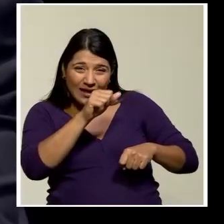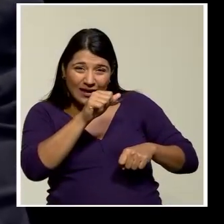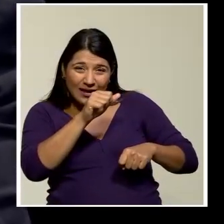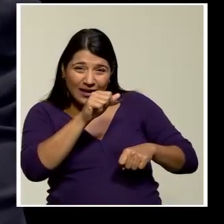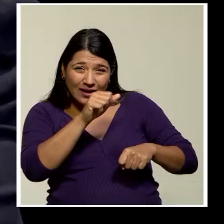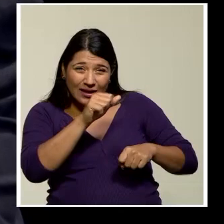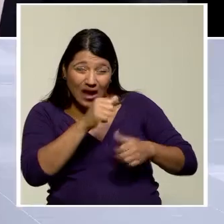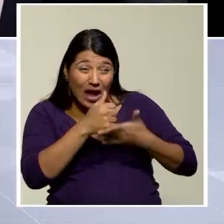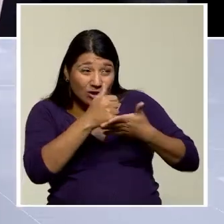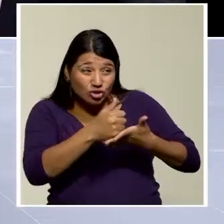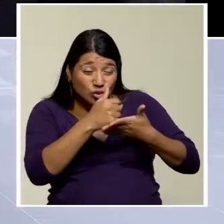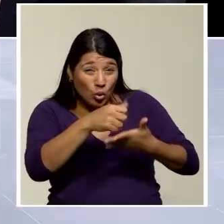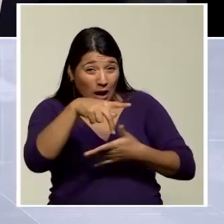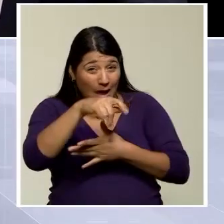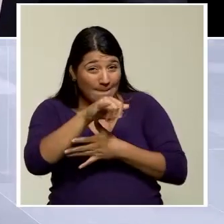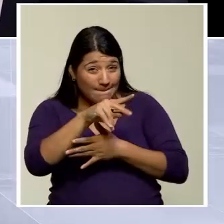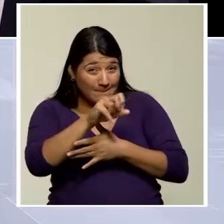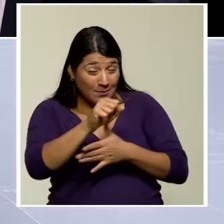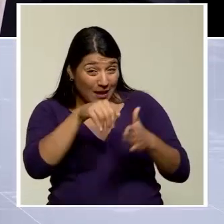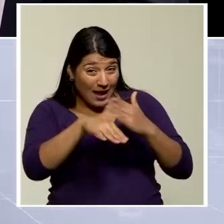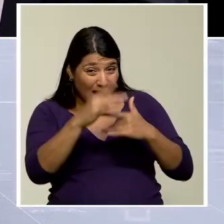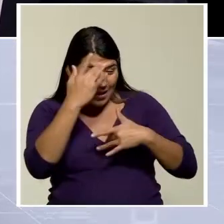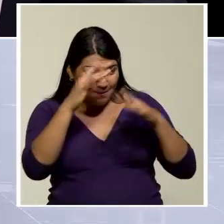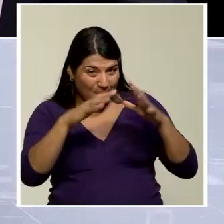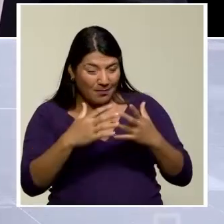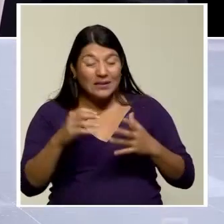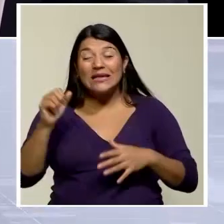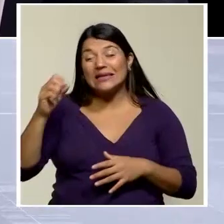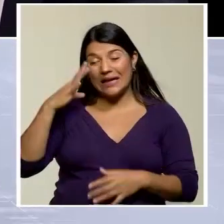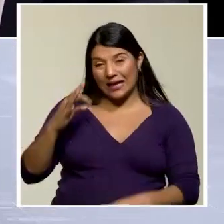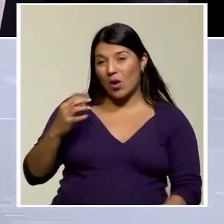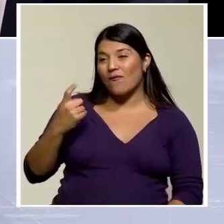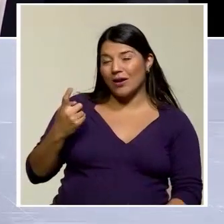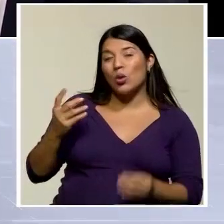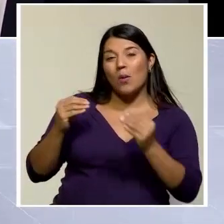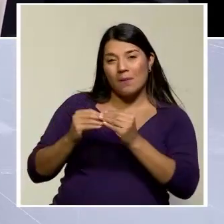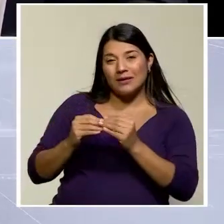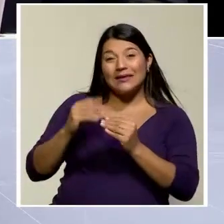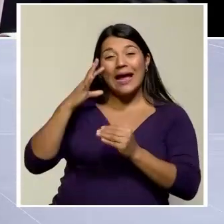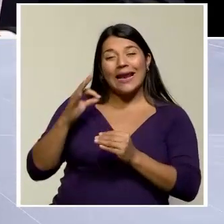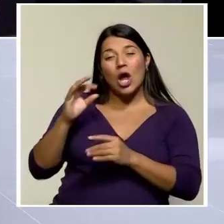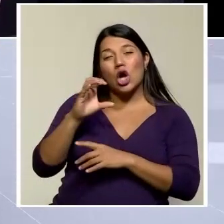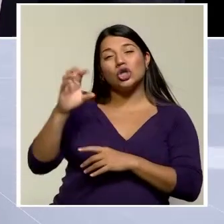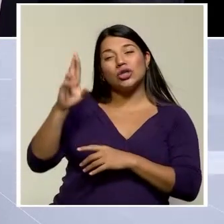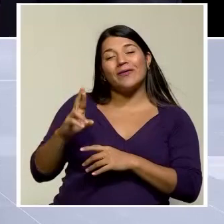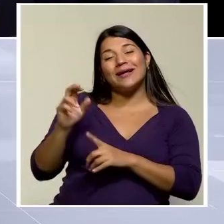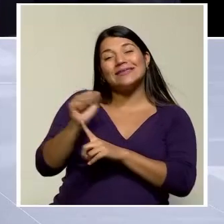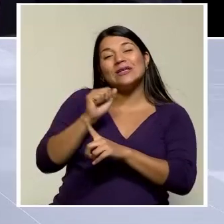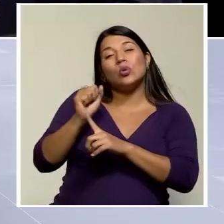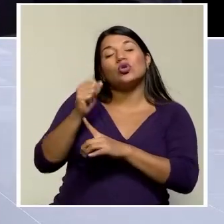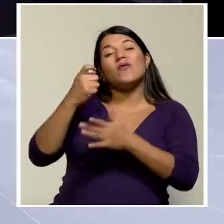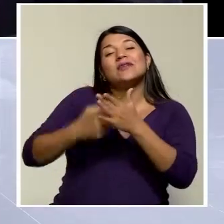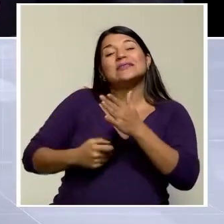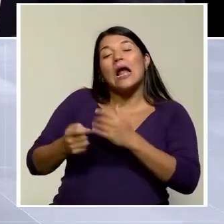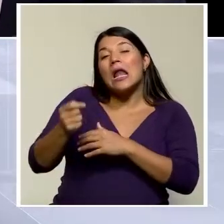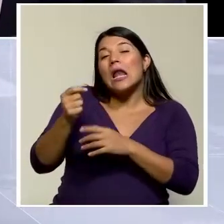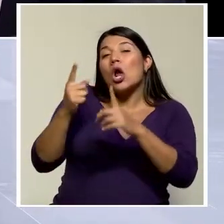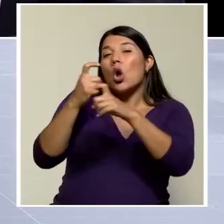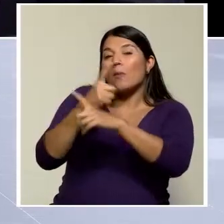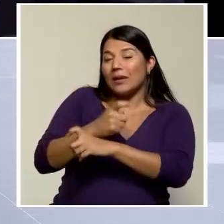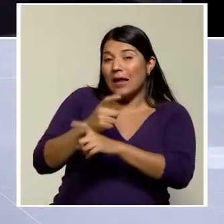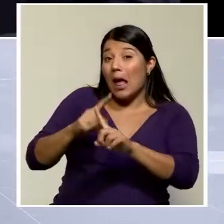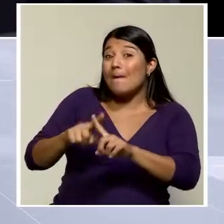las pymes. Yo creo que fue insuficiente la inversión. Creo que el país estaba en una situación fiscal complicada, pero también nuestra clase